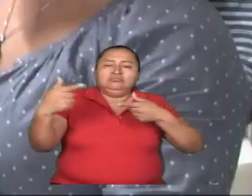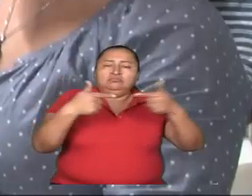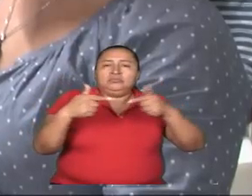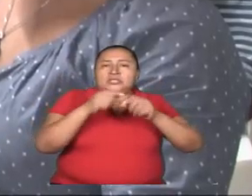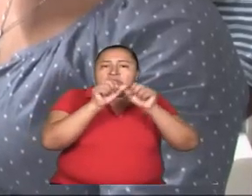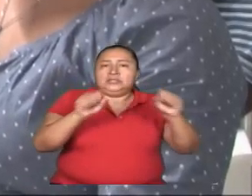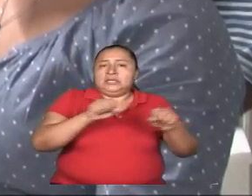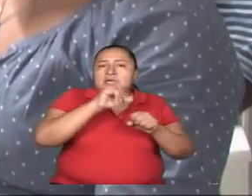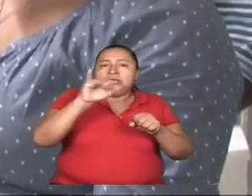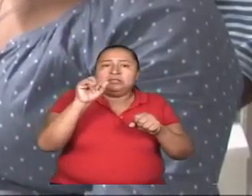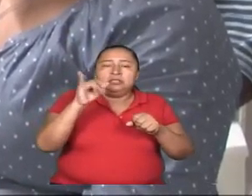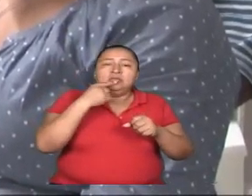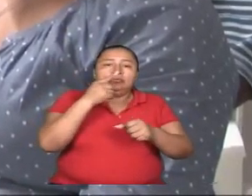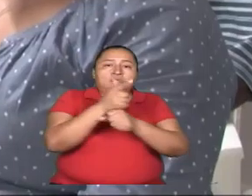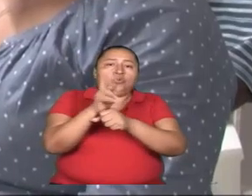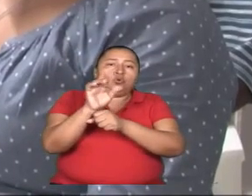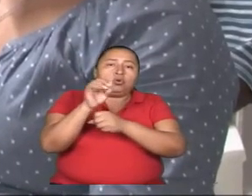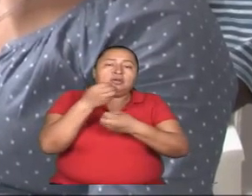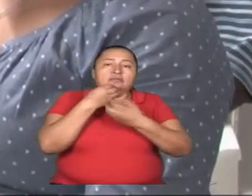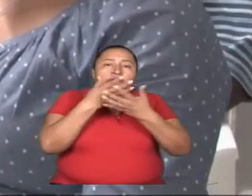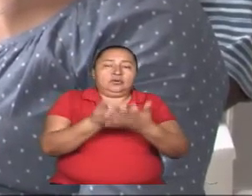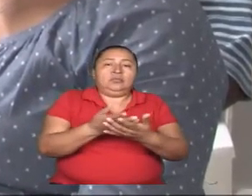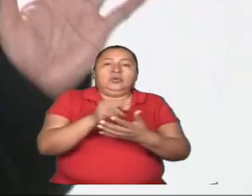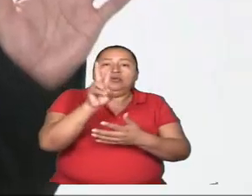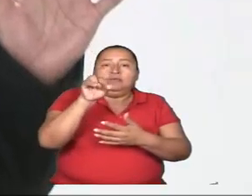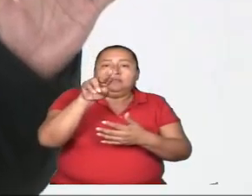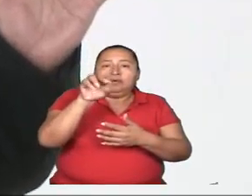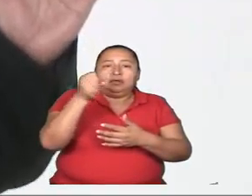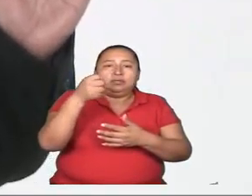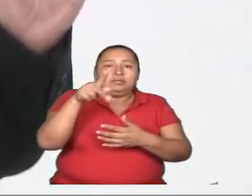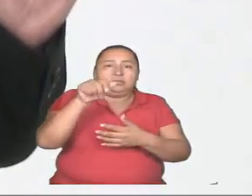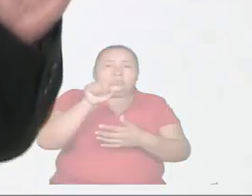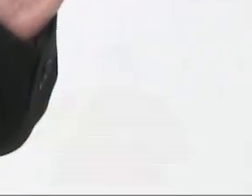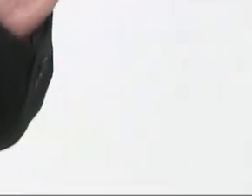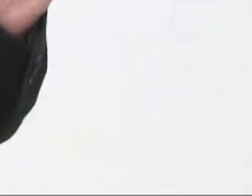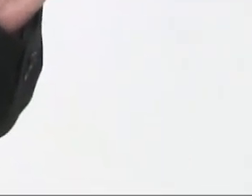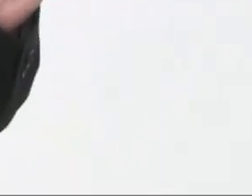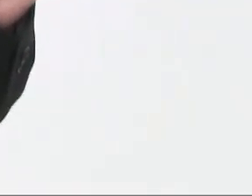Jacinto. Con imágenes de Ronald Ruiz para el canal parlamentario, les informó Vanessa Paz.